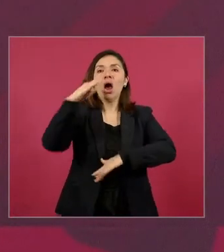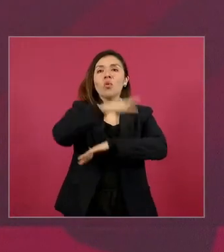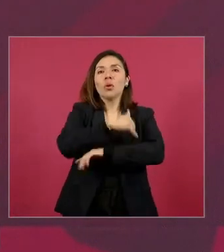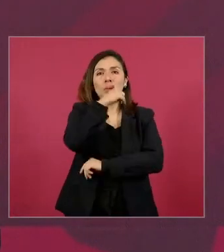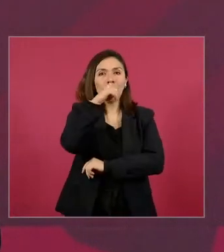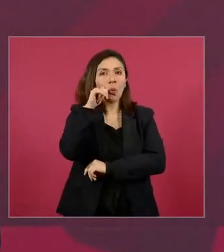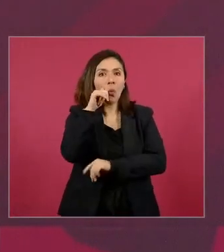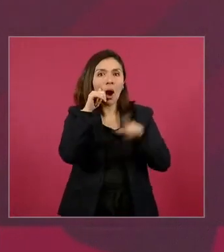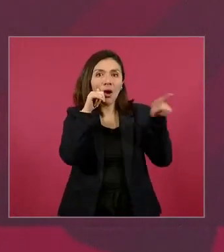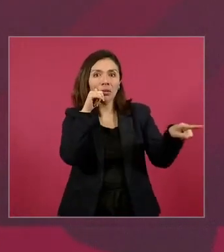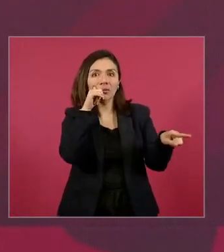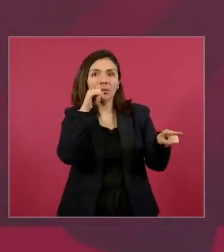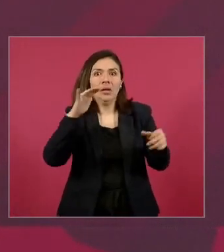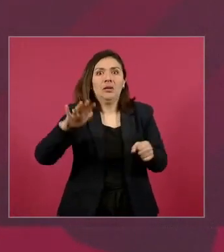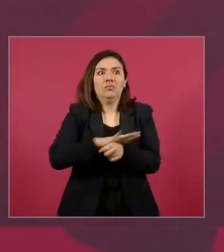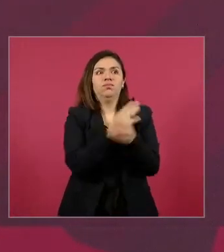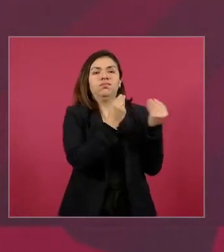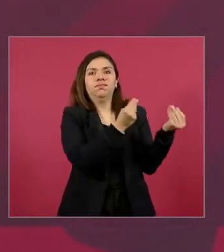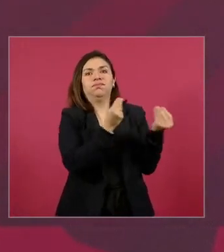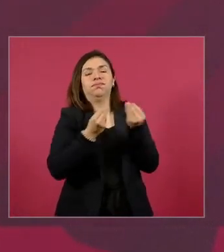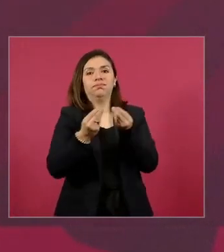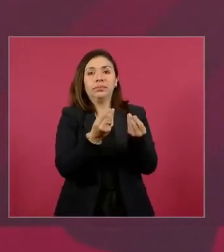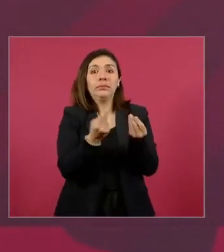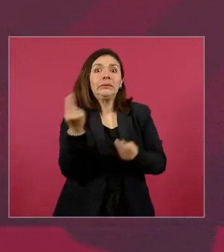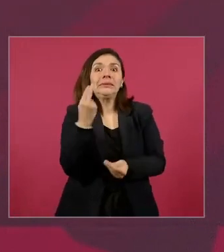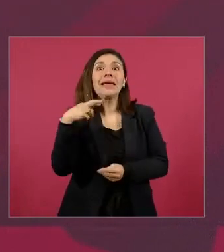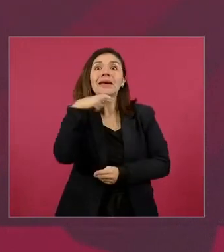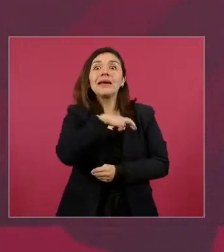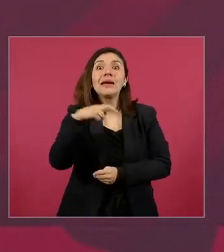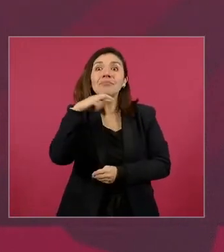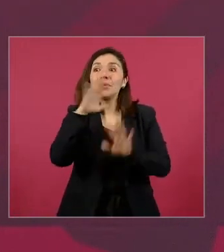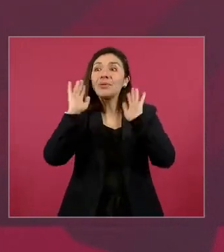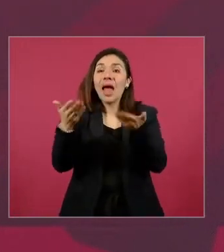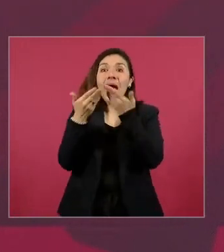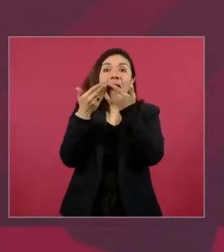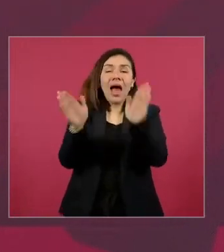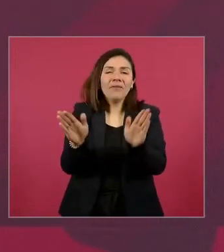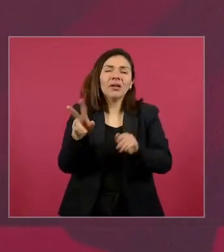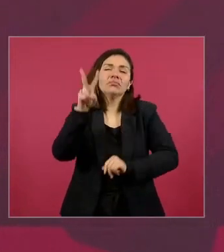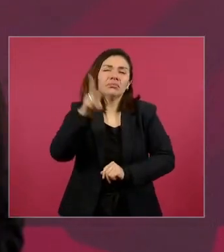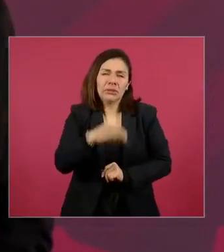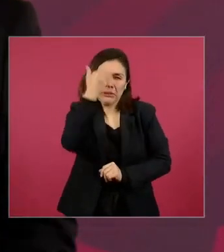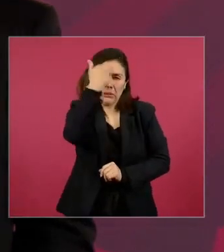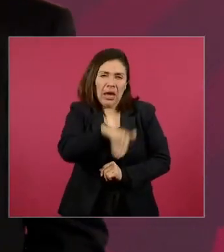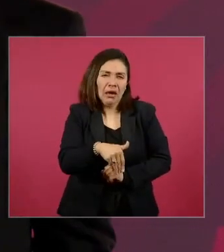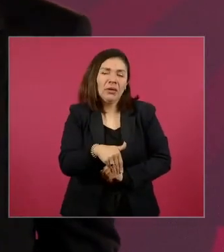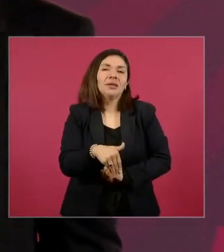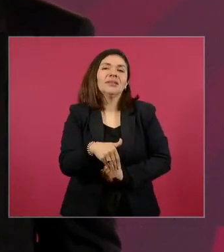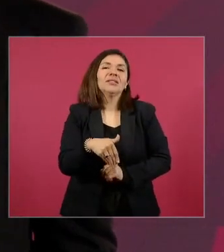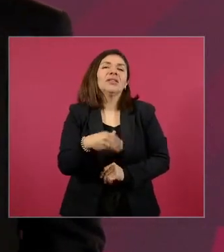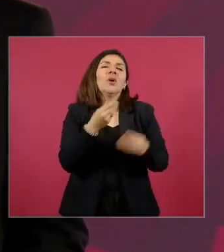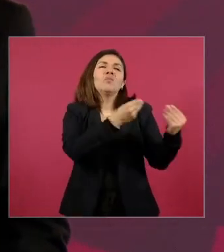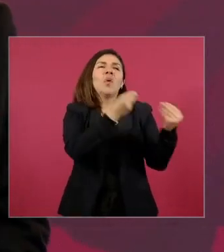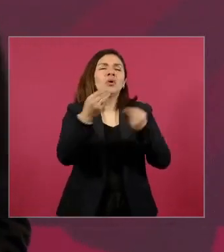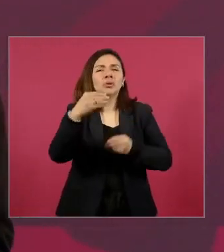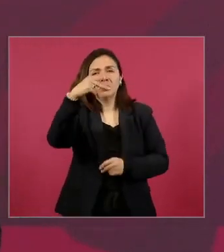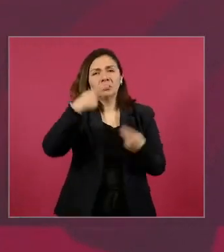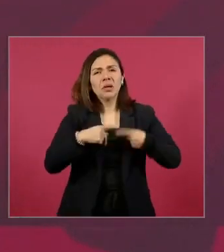México. Teníamos que inaugurarlo a sabiendas de que nos iban a cuestionar mucho,